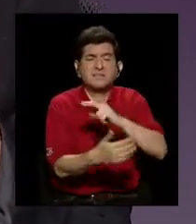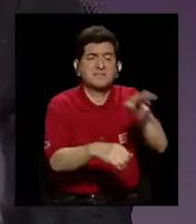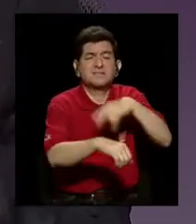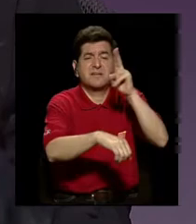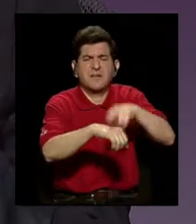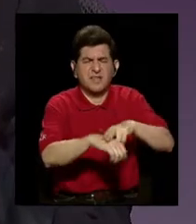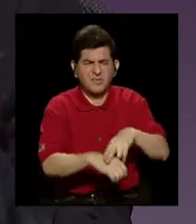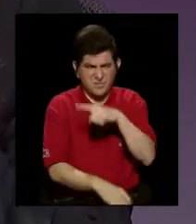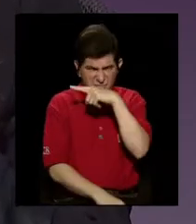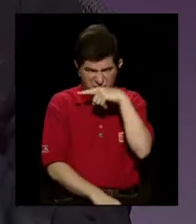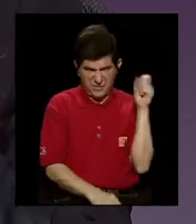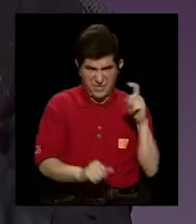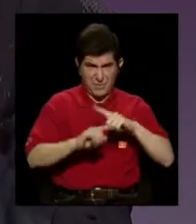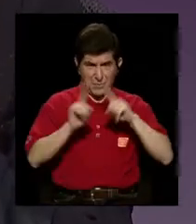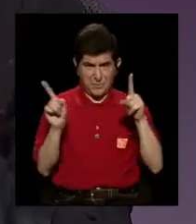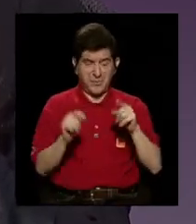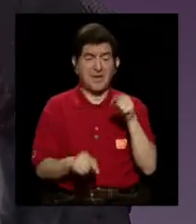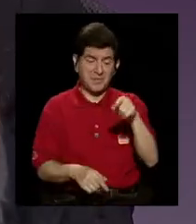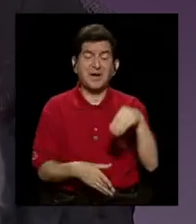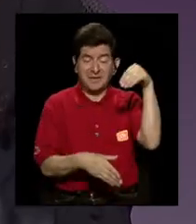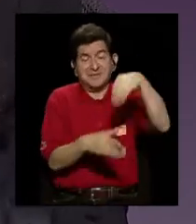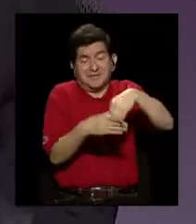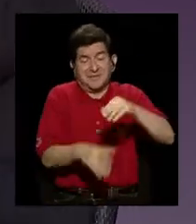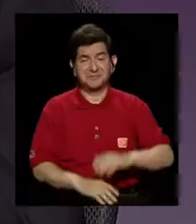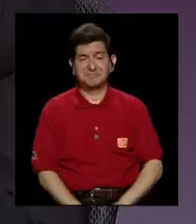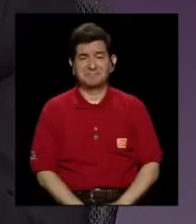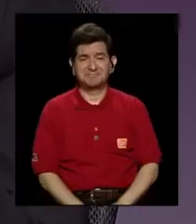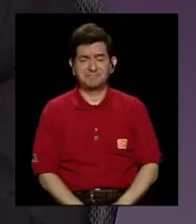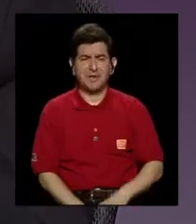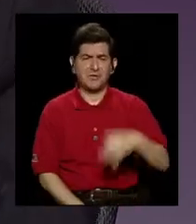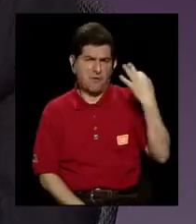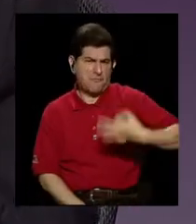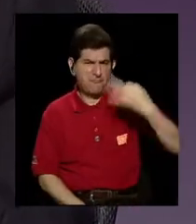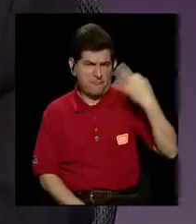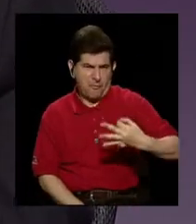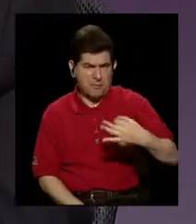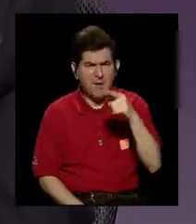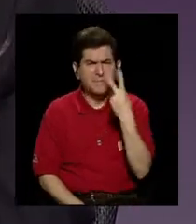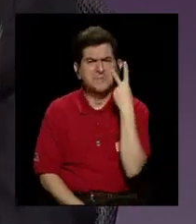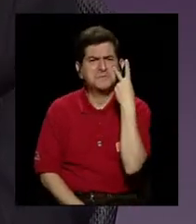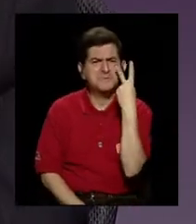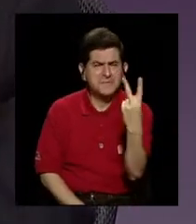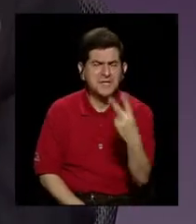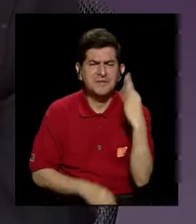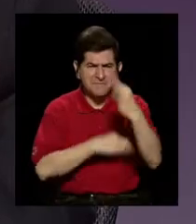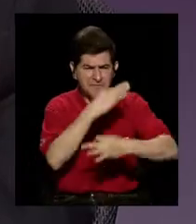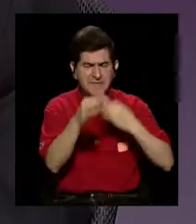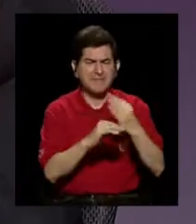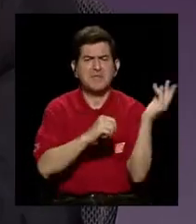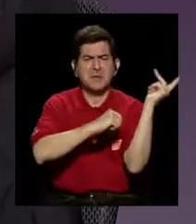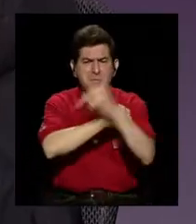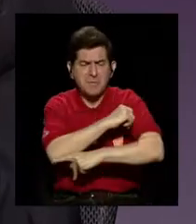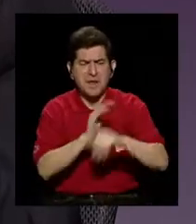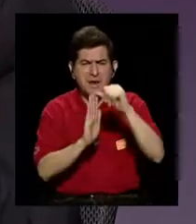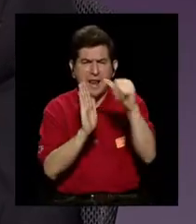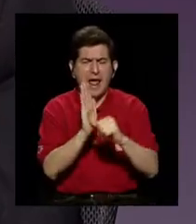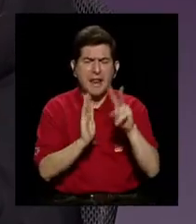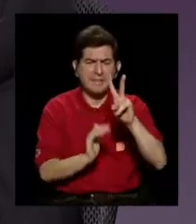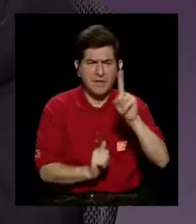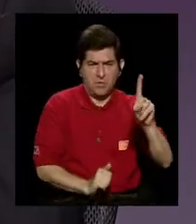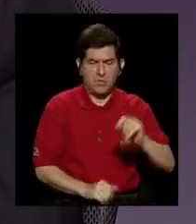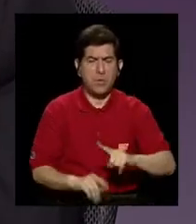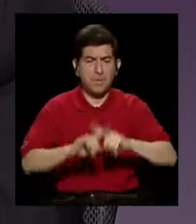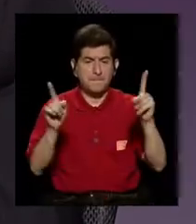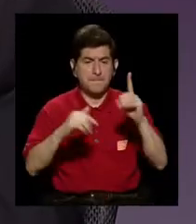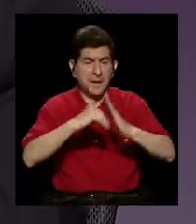eso entraría ahí. Entonces, formalmente, cuando ustedes ven en el tipo penal, artículo 21, pero la construcción